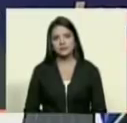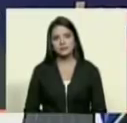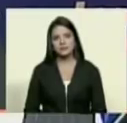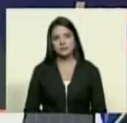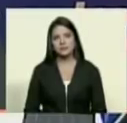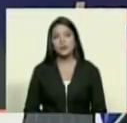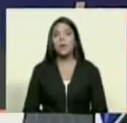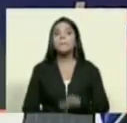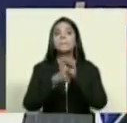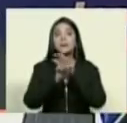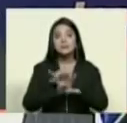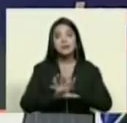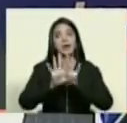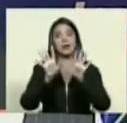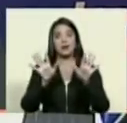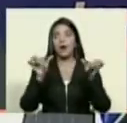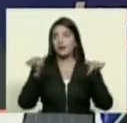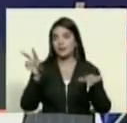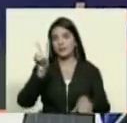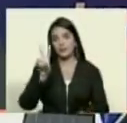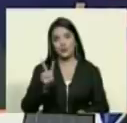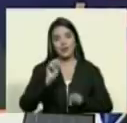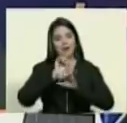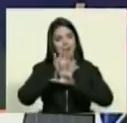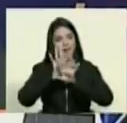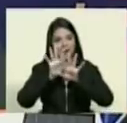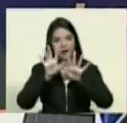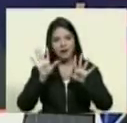Hay un mensaje claro del pueblo de Venezuela, claro.